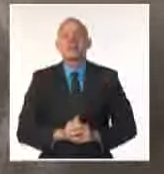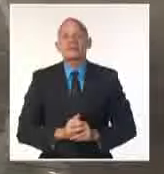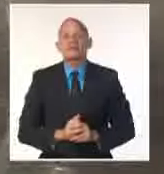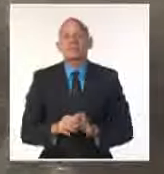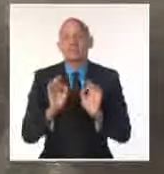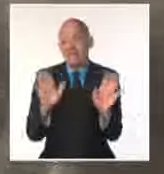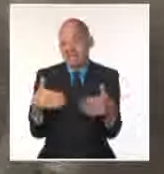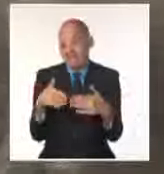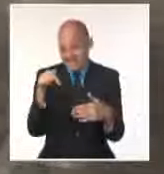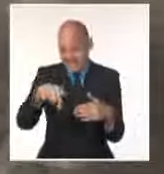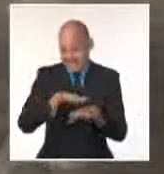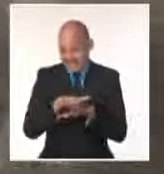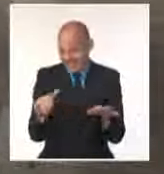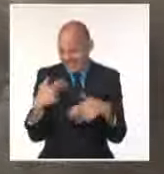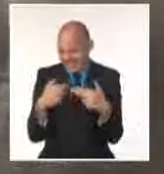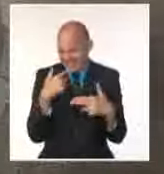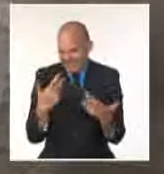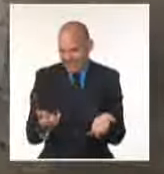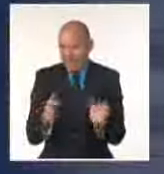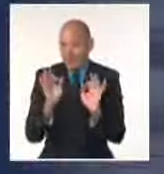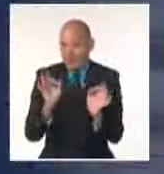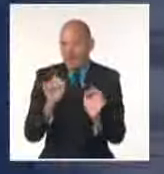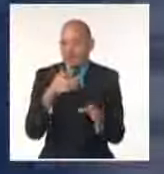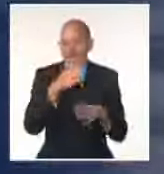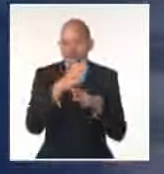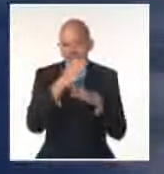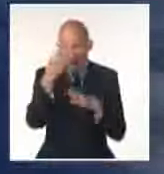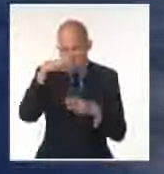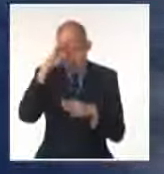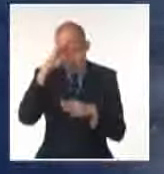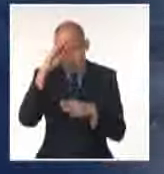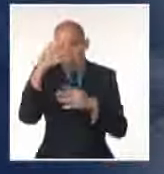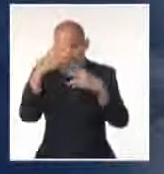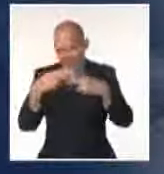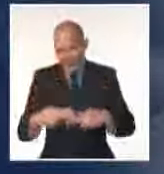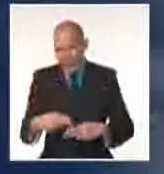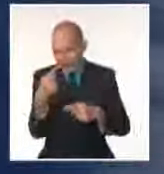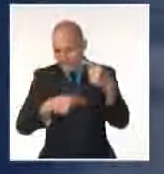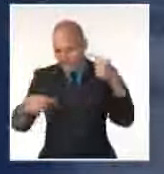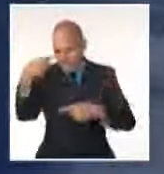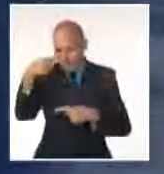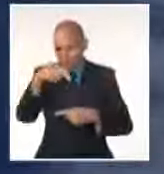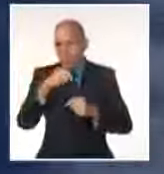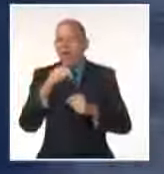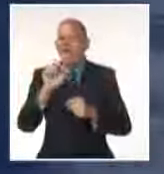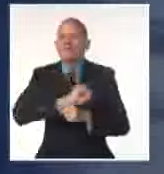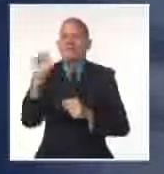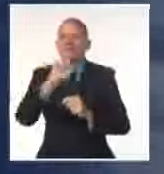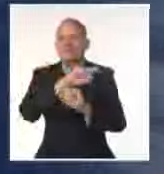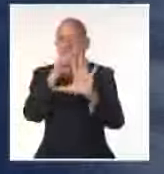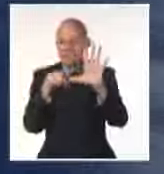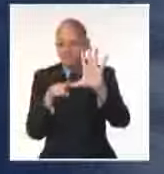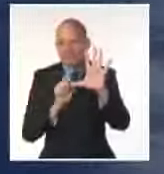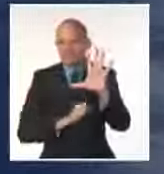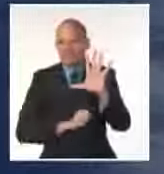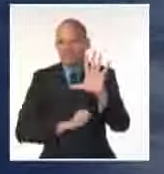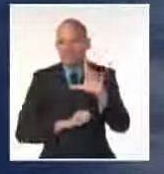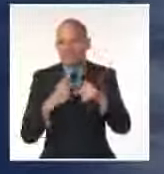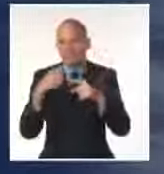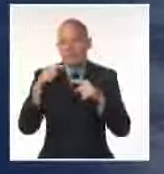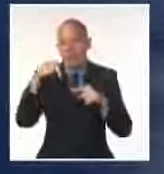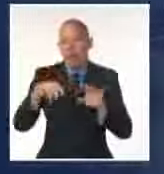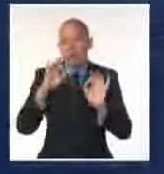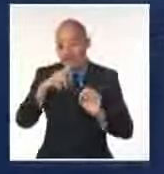cierre de la jornada de hoy, la provincia de Santiago de Cuba marcha al frente con 5 victorias y llama la atención que el vigente campeón de Cuba,